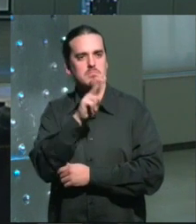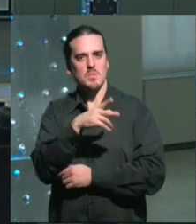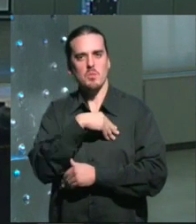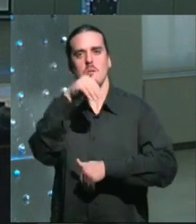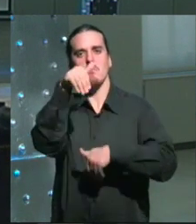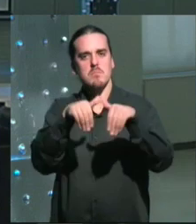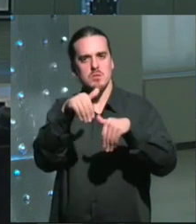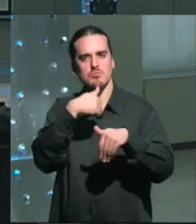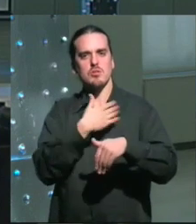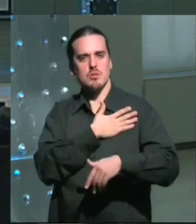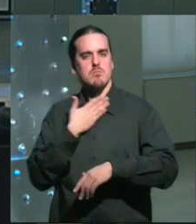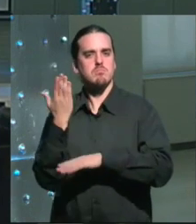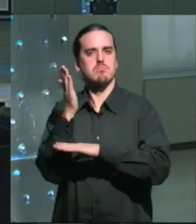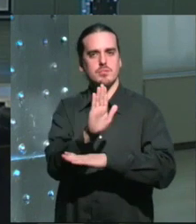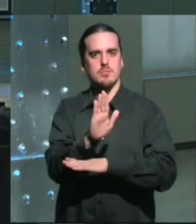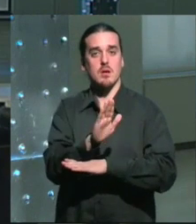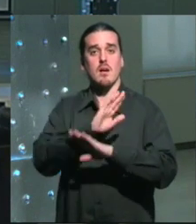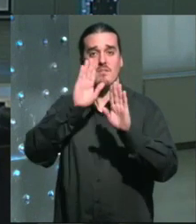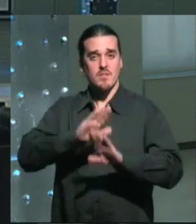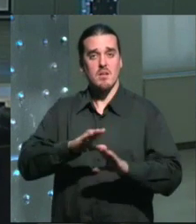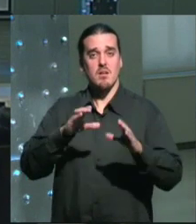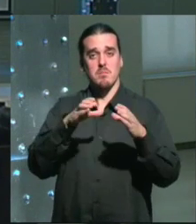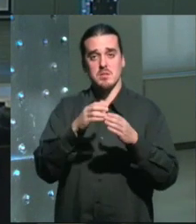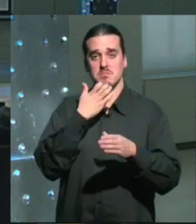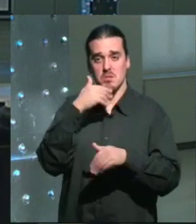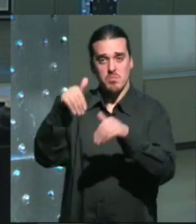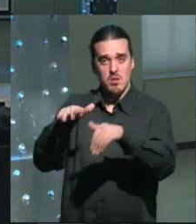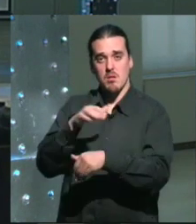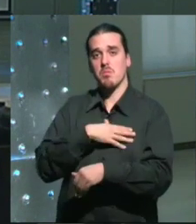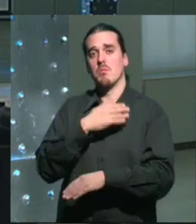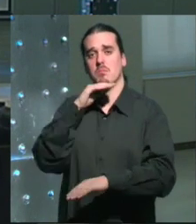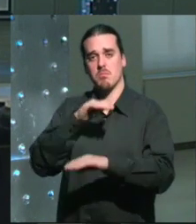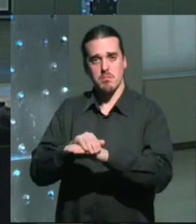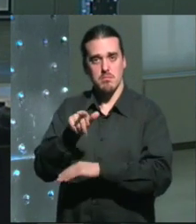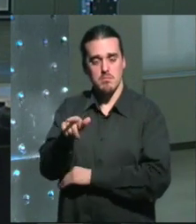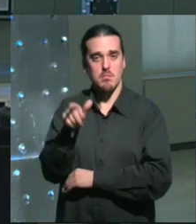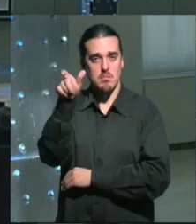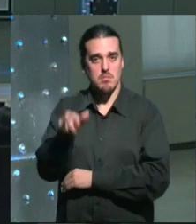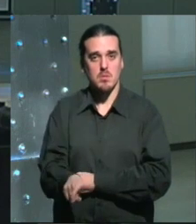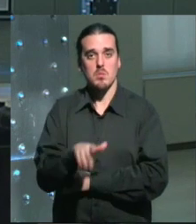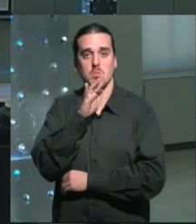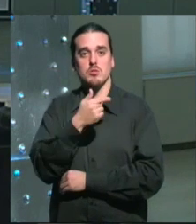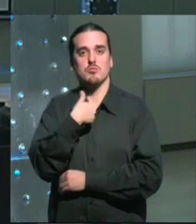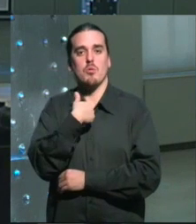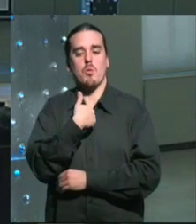viceversa. Y yo cuestiono en ese sentido si realmente tenemos un sistema democrático en España, porque yo no voto por mis